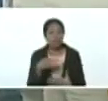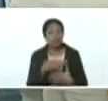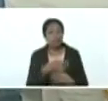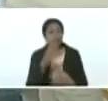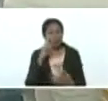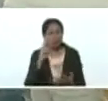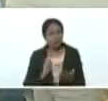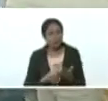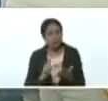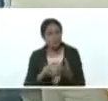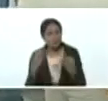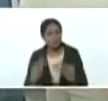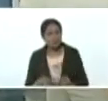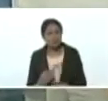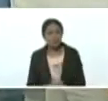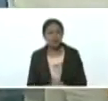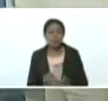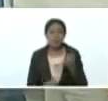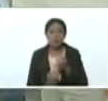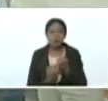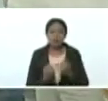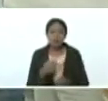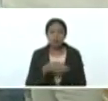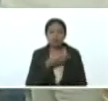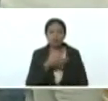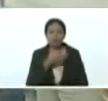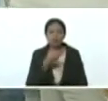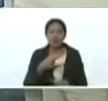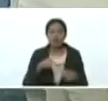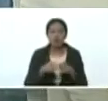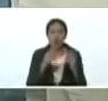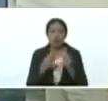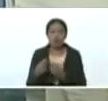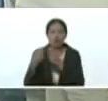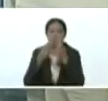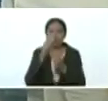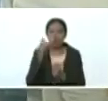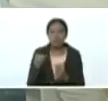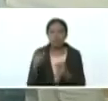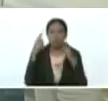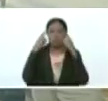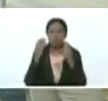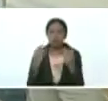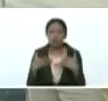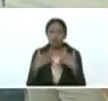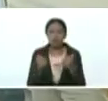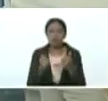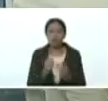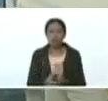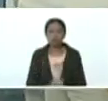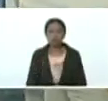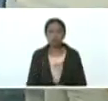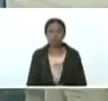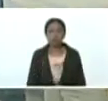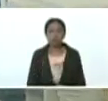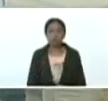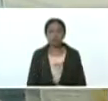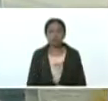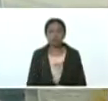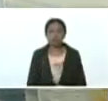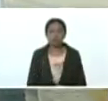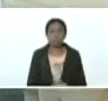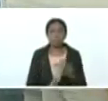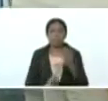interesantes, para respaldar socioeconómicamente al personal profesional de salud, para elevar